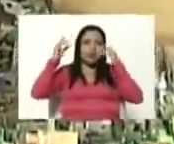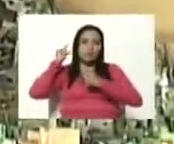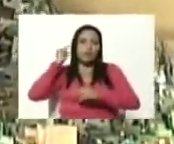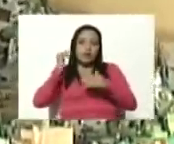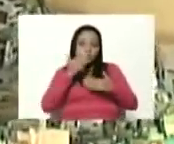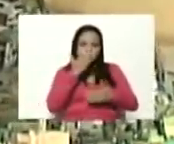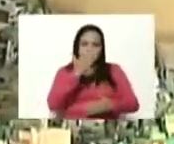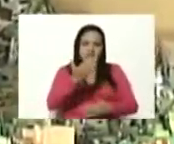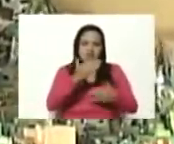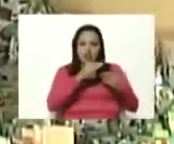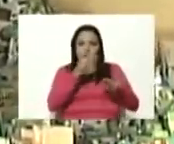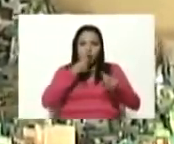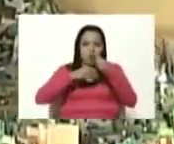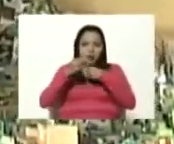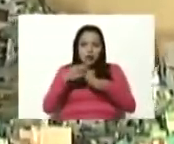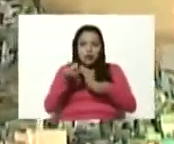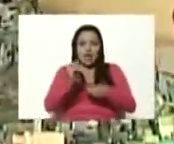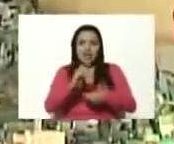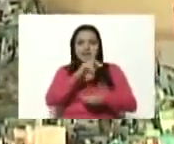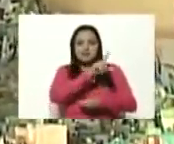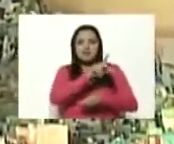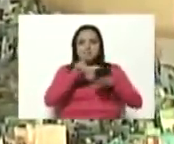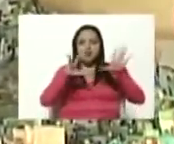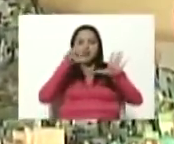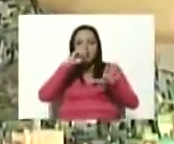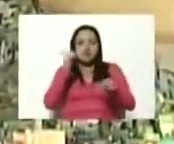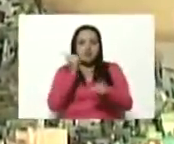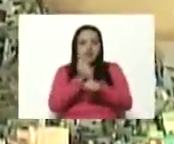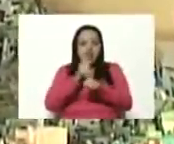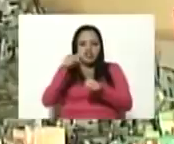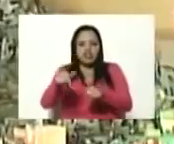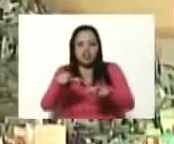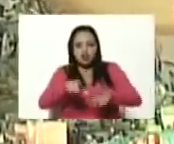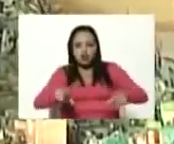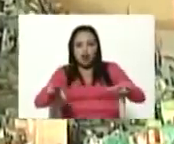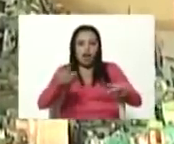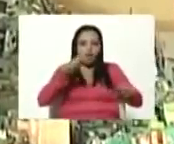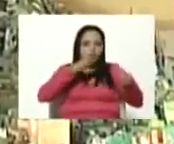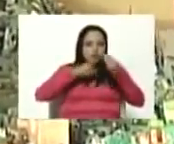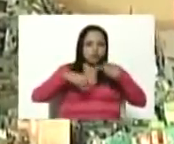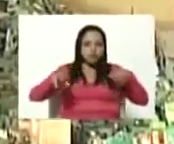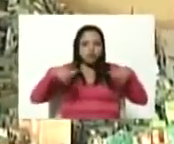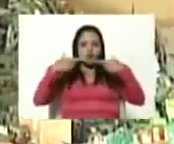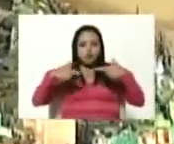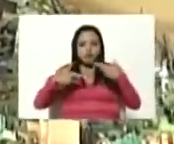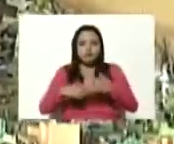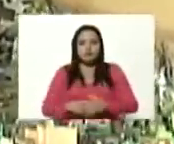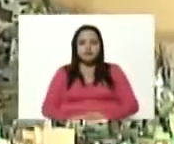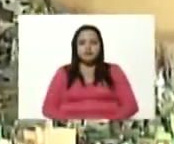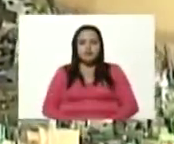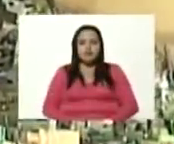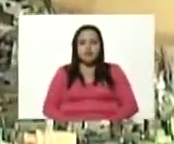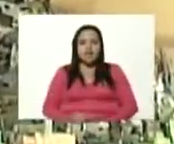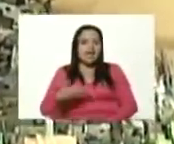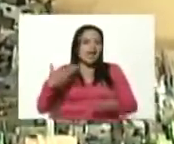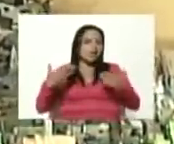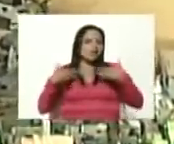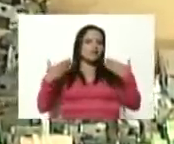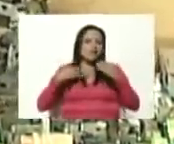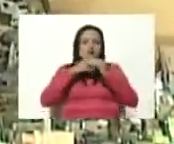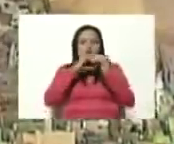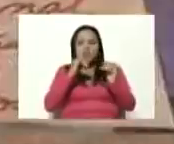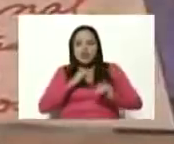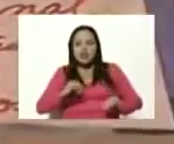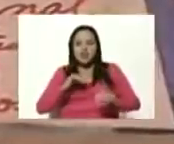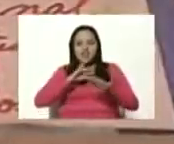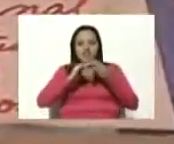los comedores que tienen 18 años, mi presidente, y estamos muy contentos de que Barrio Tricolor, de que la